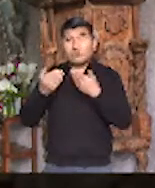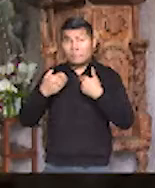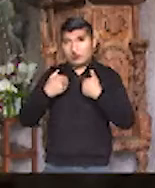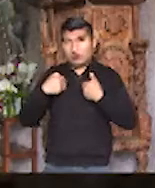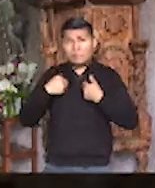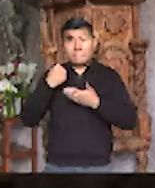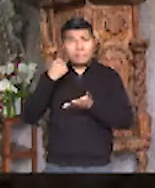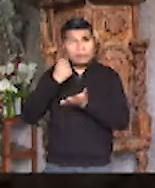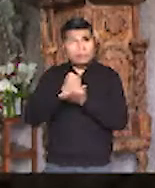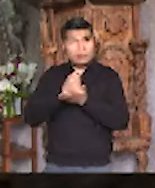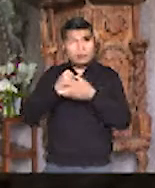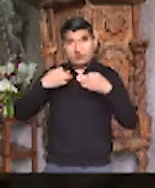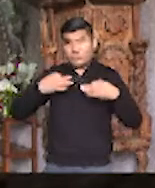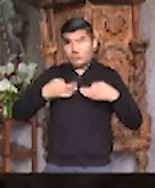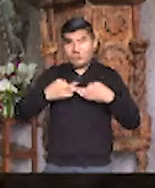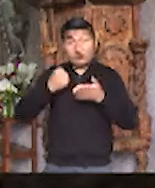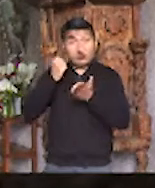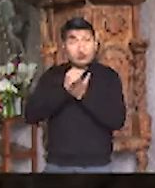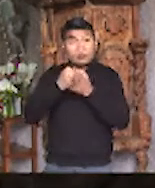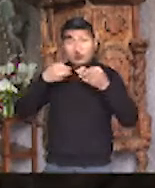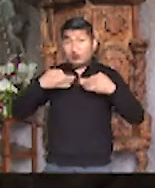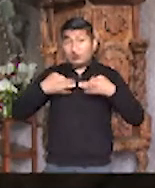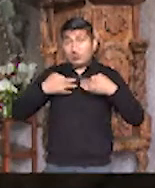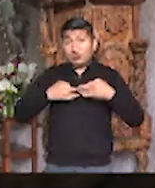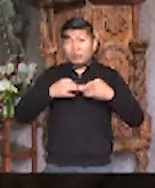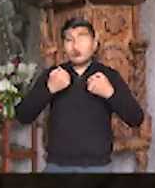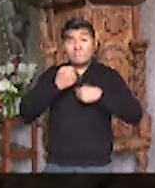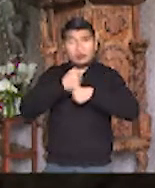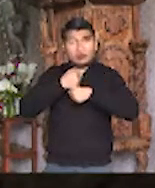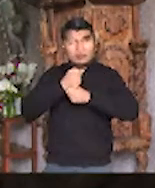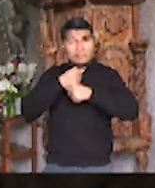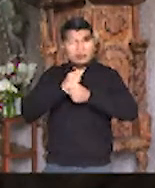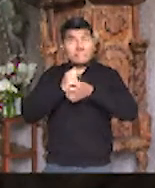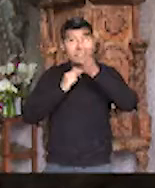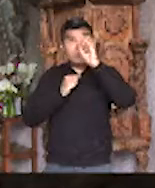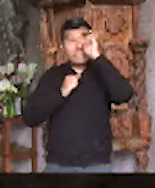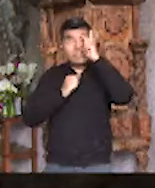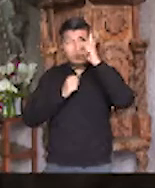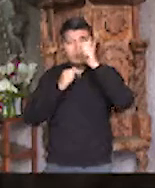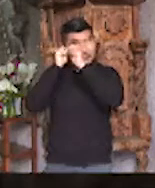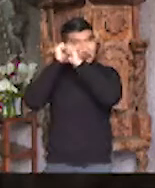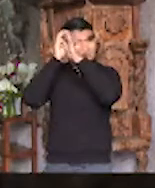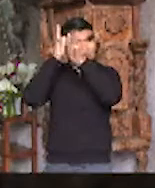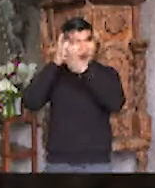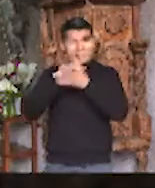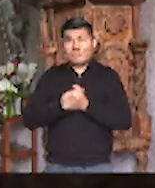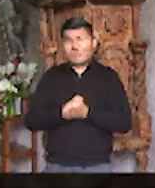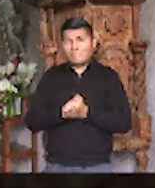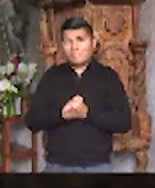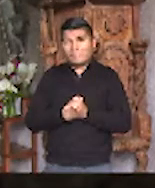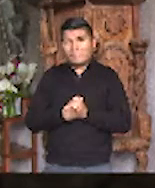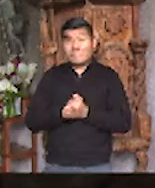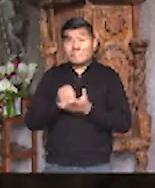sello y el sello se lo ha hecho dios padre ha